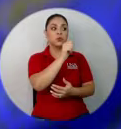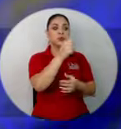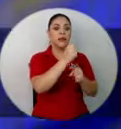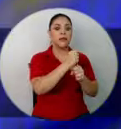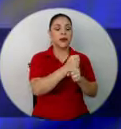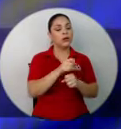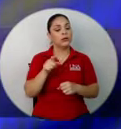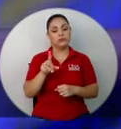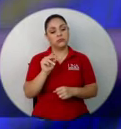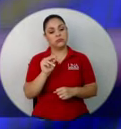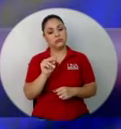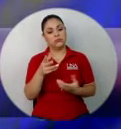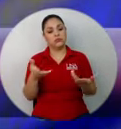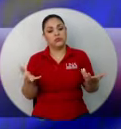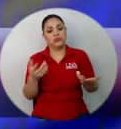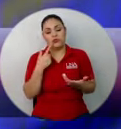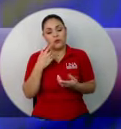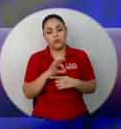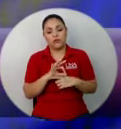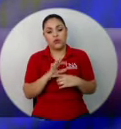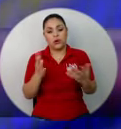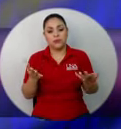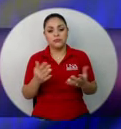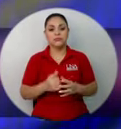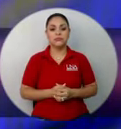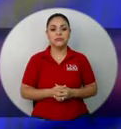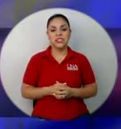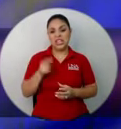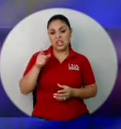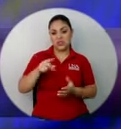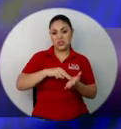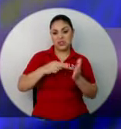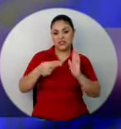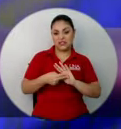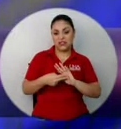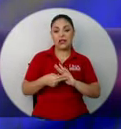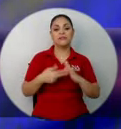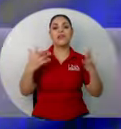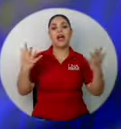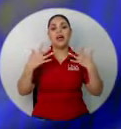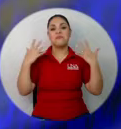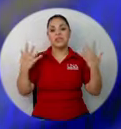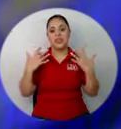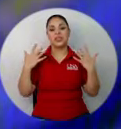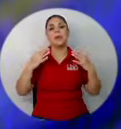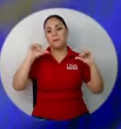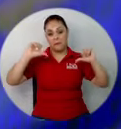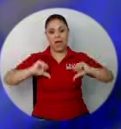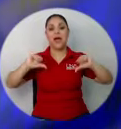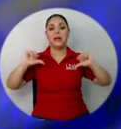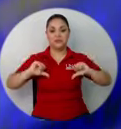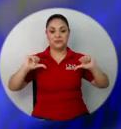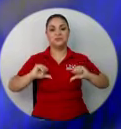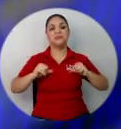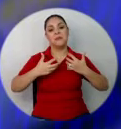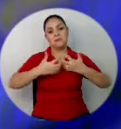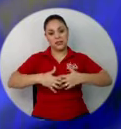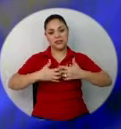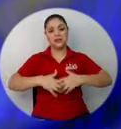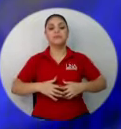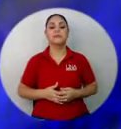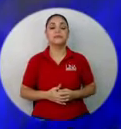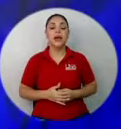mientras consigue algo, eso no sirve. ¿Y qué es lo que produce eso? Precisamente un mal